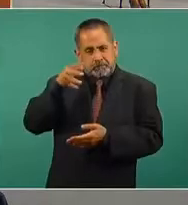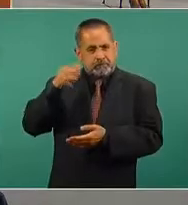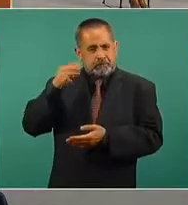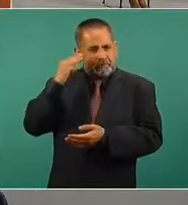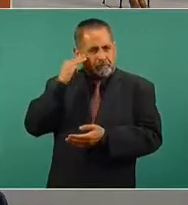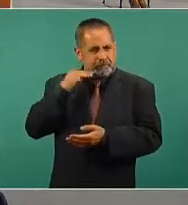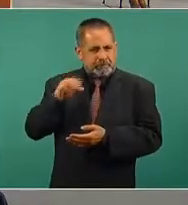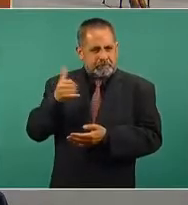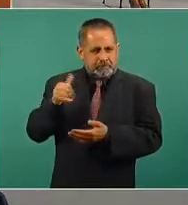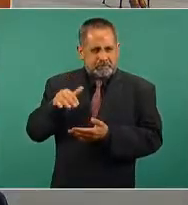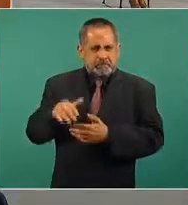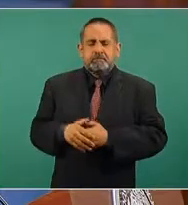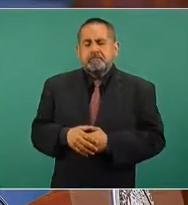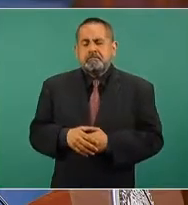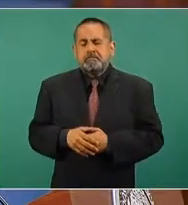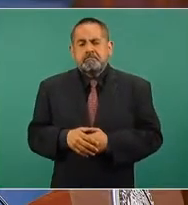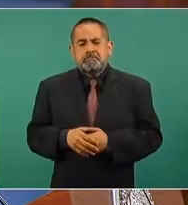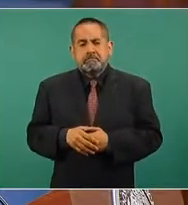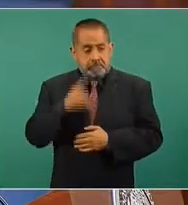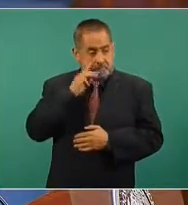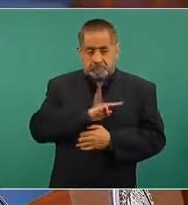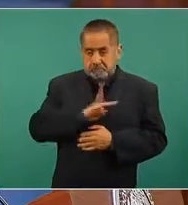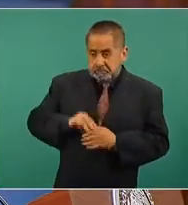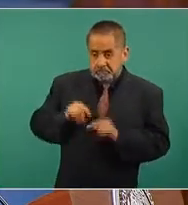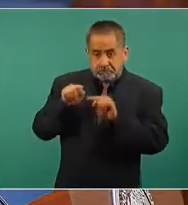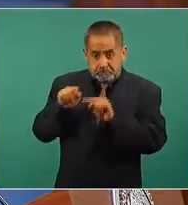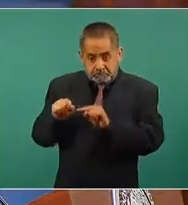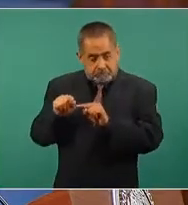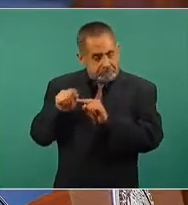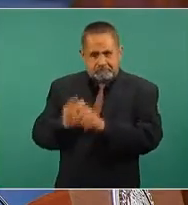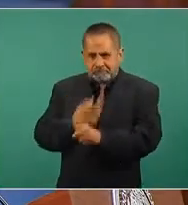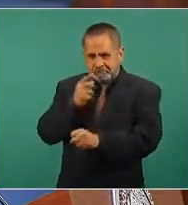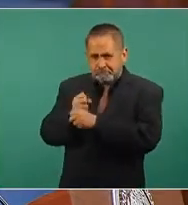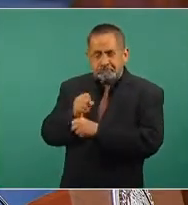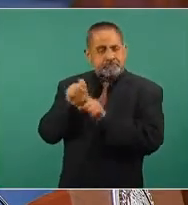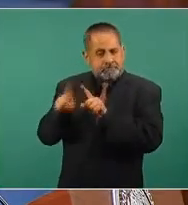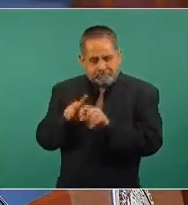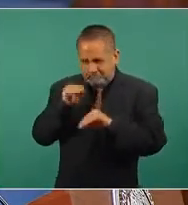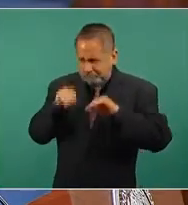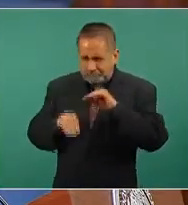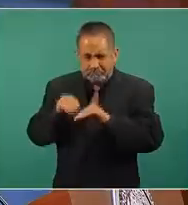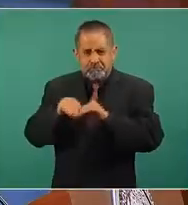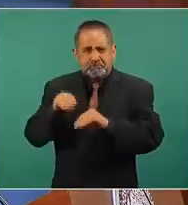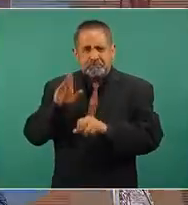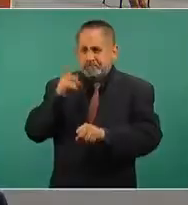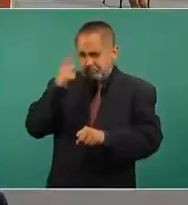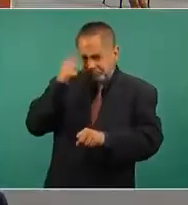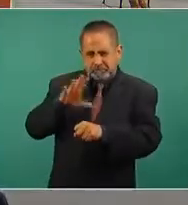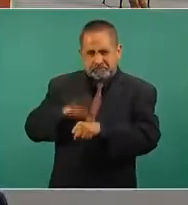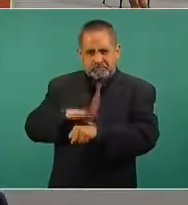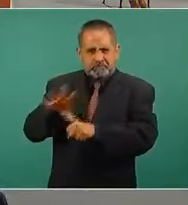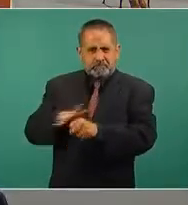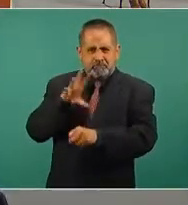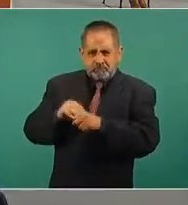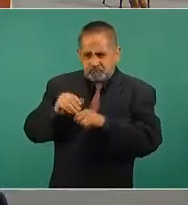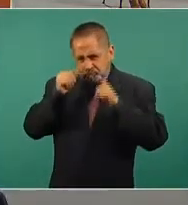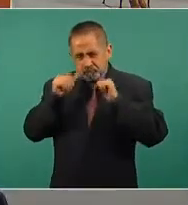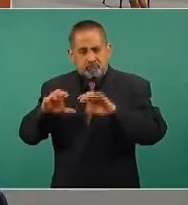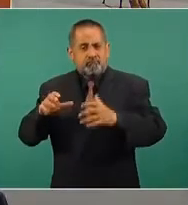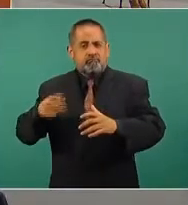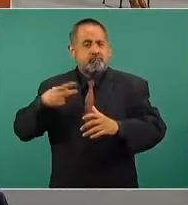donde están estos proyectos, digamos, de incidencia federal, complementándolos con atendiendo